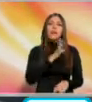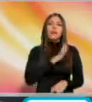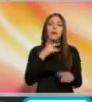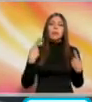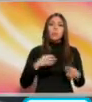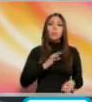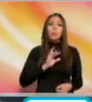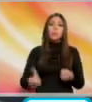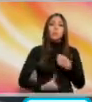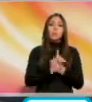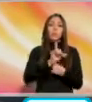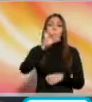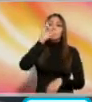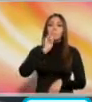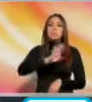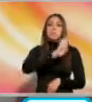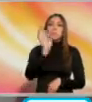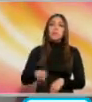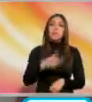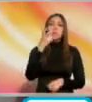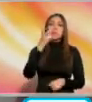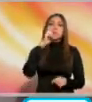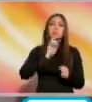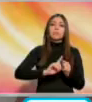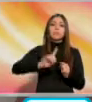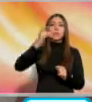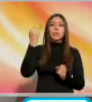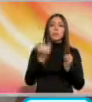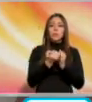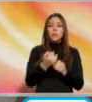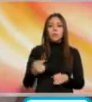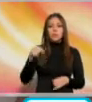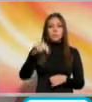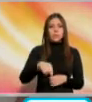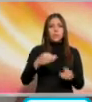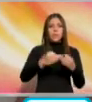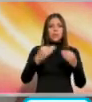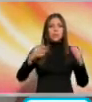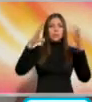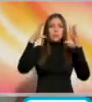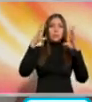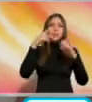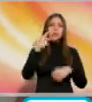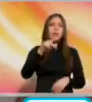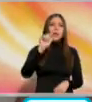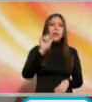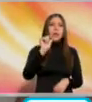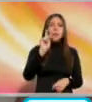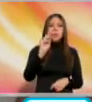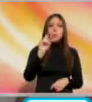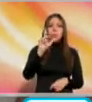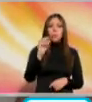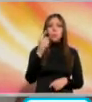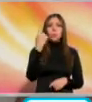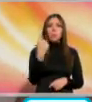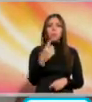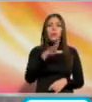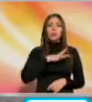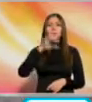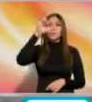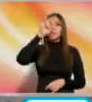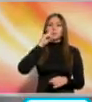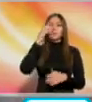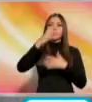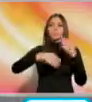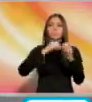¿no? Lo corre. Lo corre, Sin duda exactamente. Incluso exactamente. estando en la Tierra. Sí. Exacto. El Apolo 1 en realidad tuvo su gran catástrofe sin